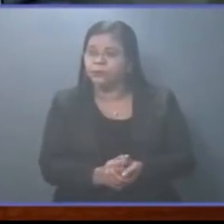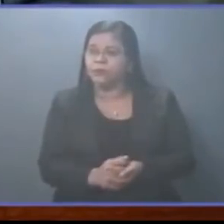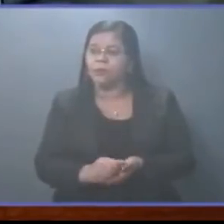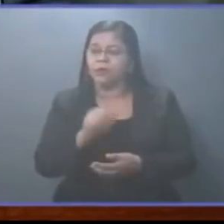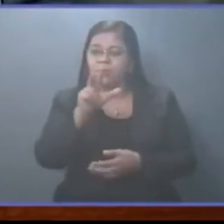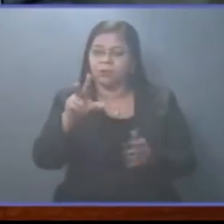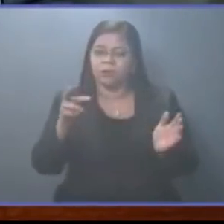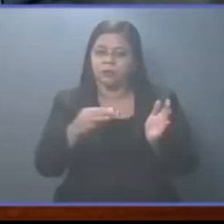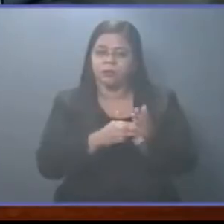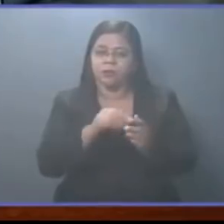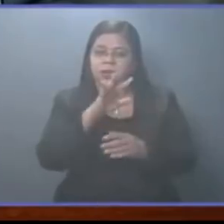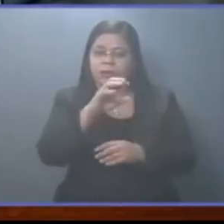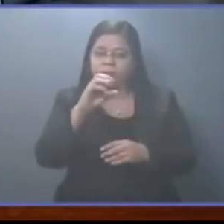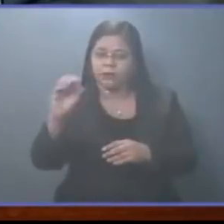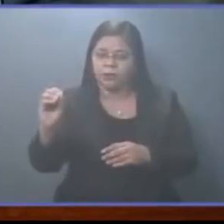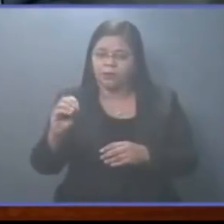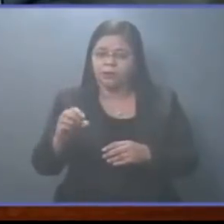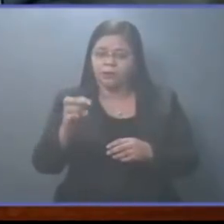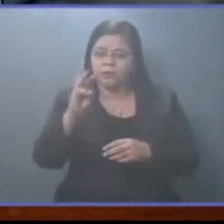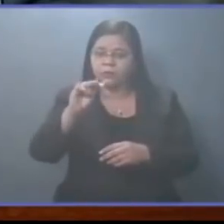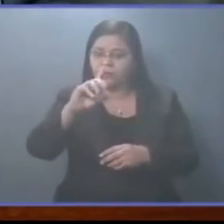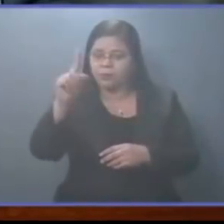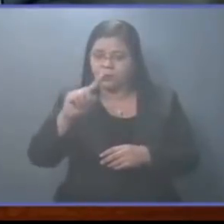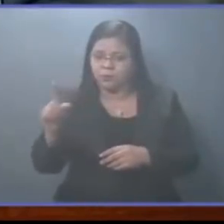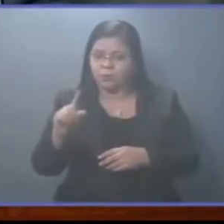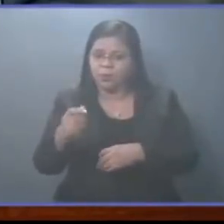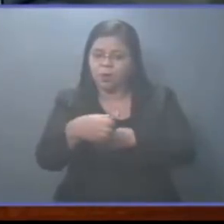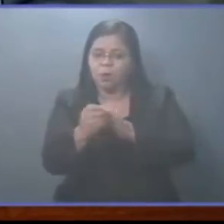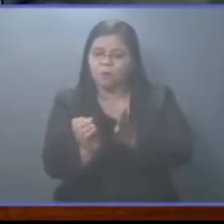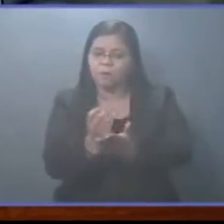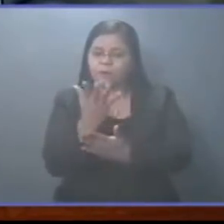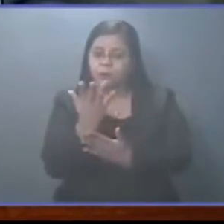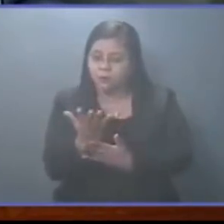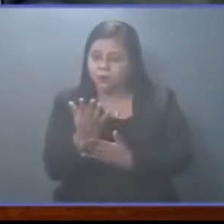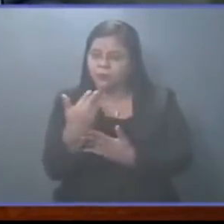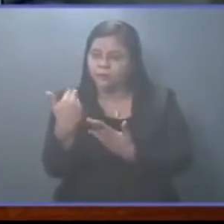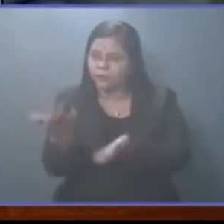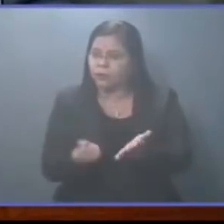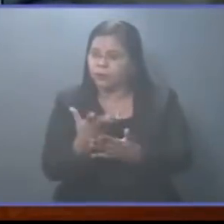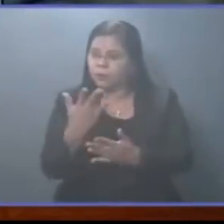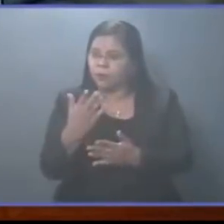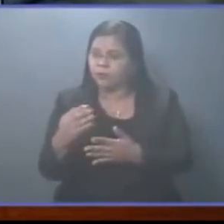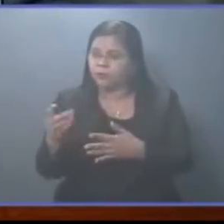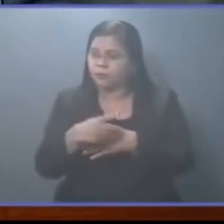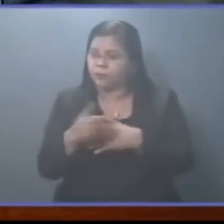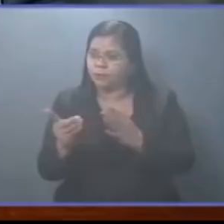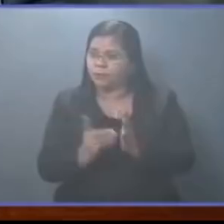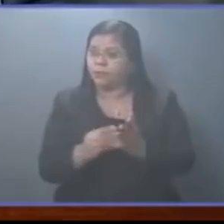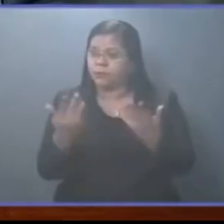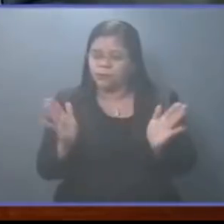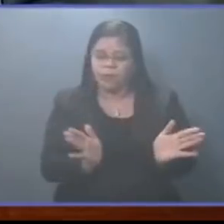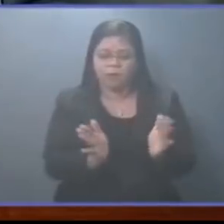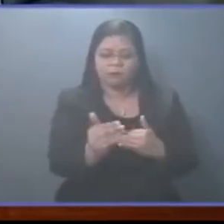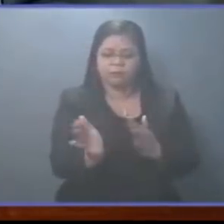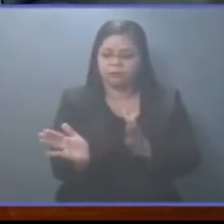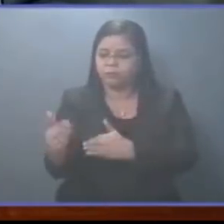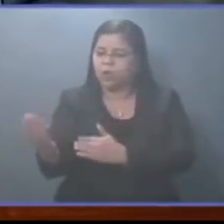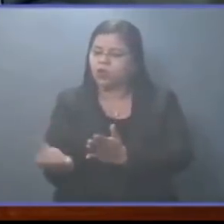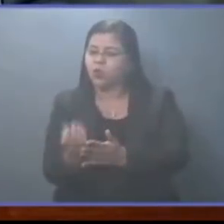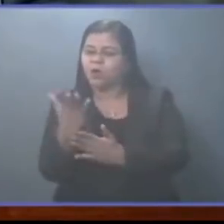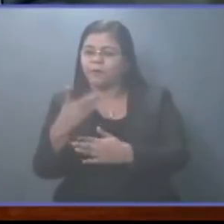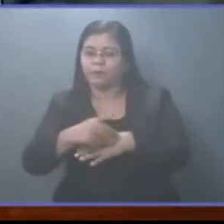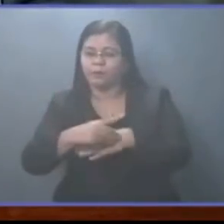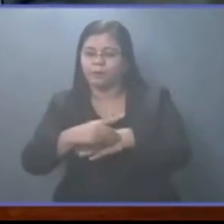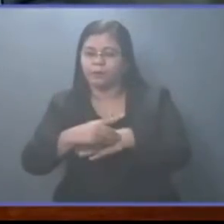3500 metros cuadrados de oficinas dejamos oficinas nuevas para los nuevos legisladores dejamos salones nuevos para los nuevos